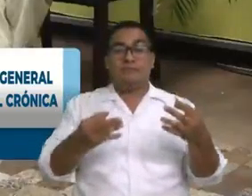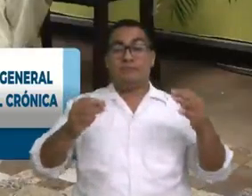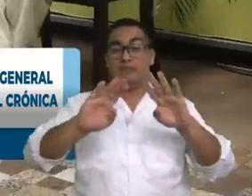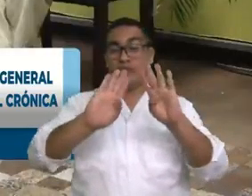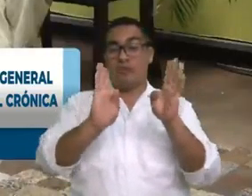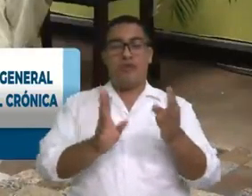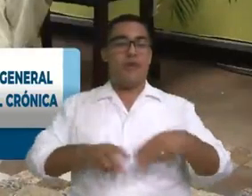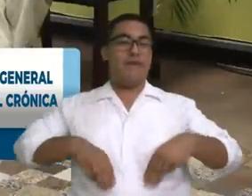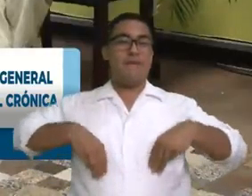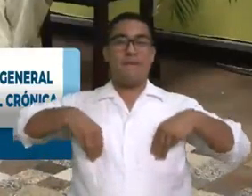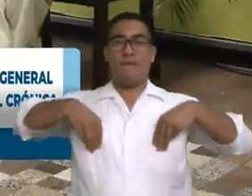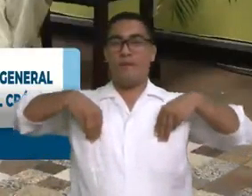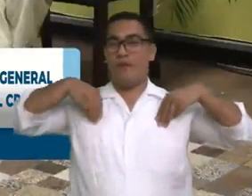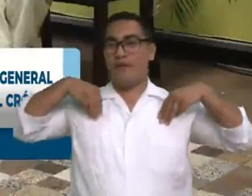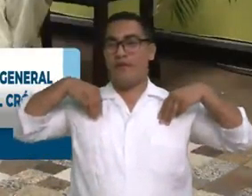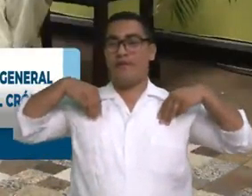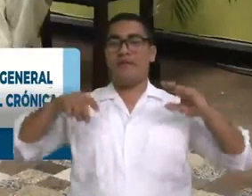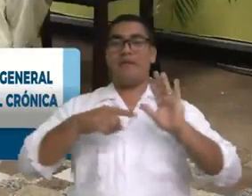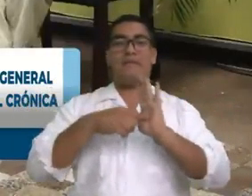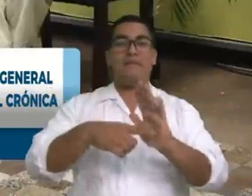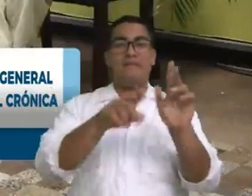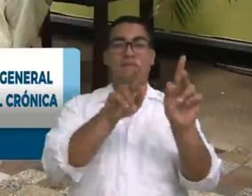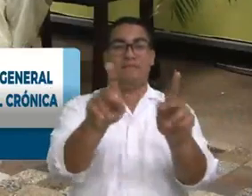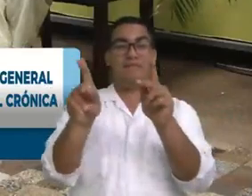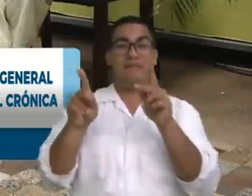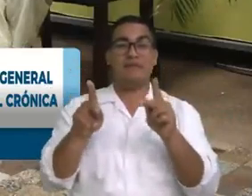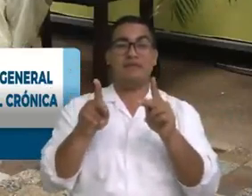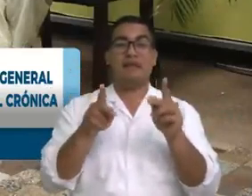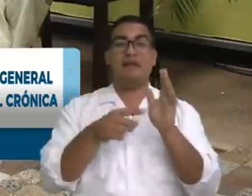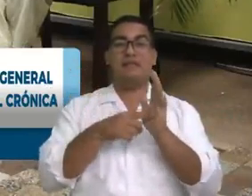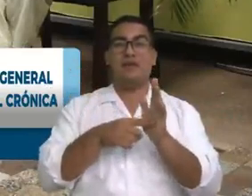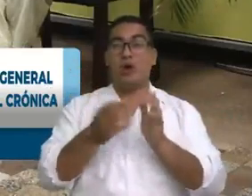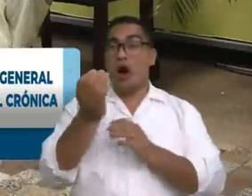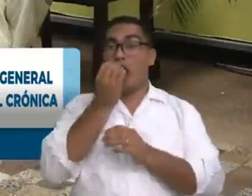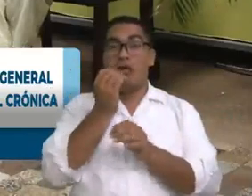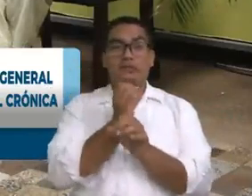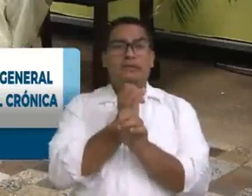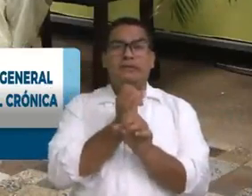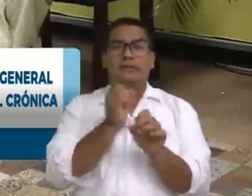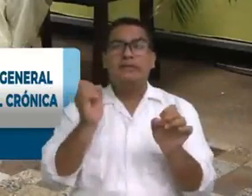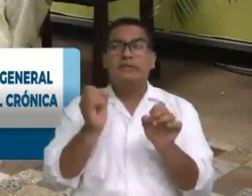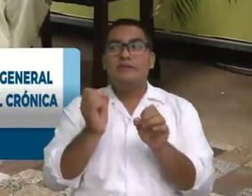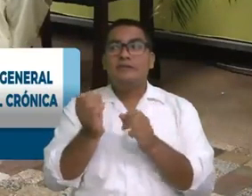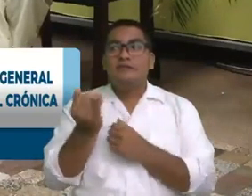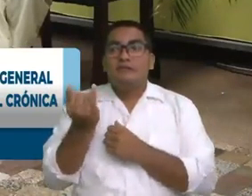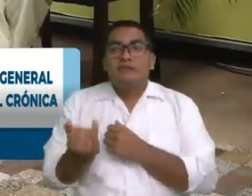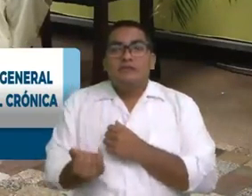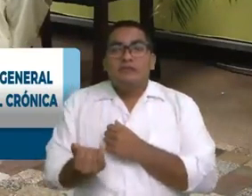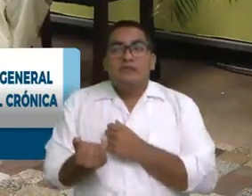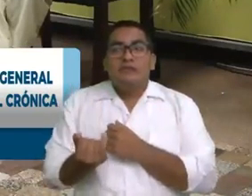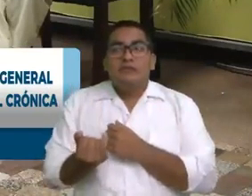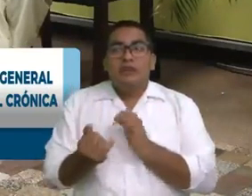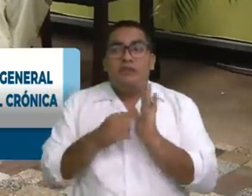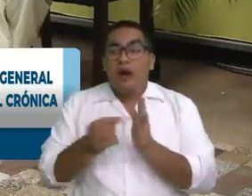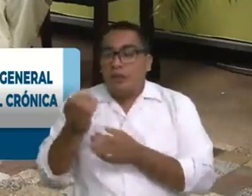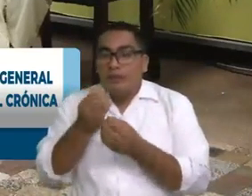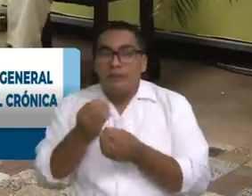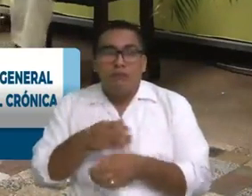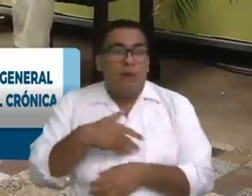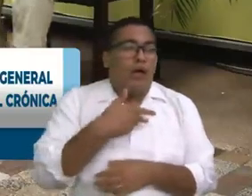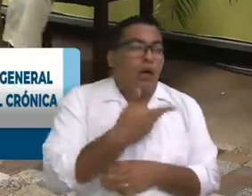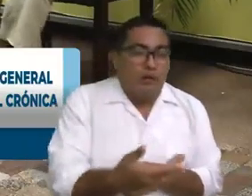Las modelos, por ejemplo. Algunas personas que sufren de aquel trastorno de, ¿cómo que se llama? Tal vez podría ser anorexia, bulimia, la anorexia.